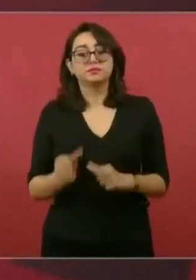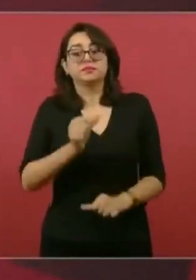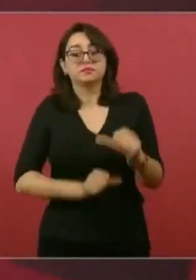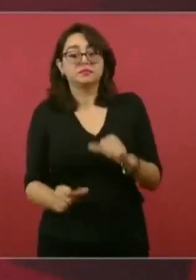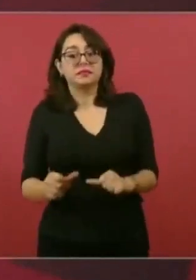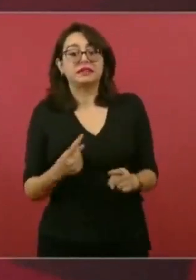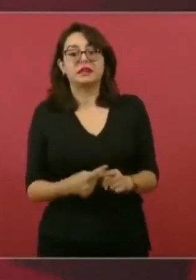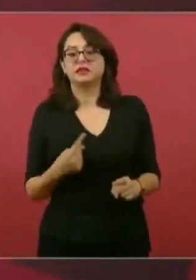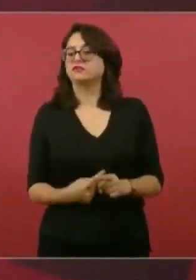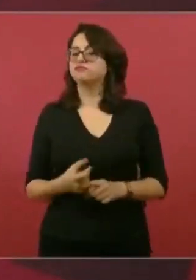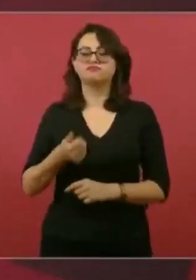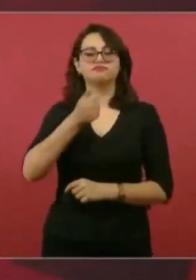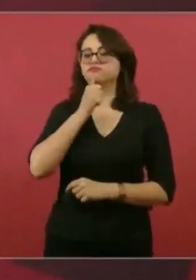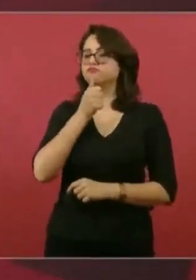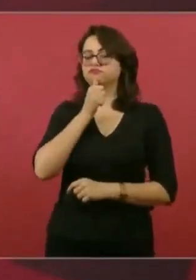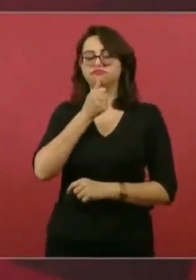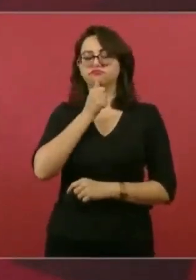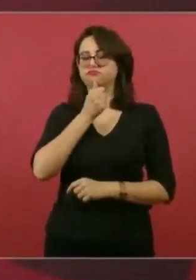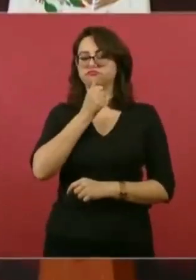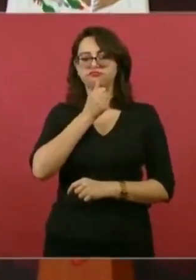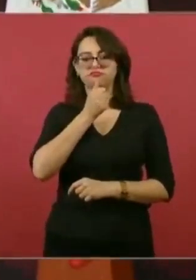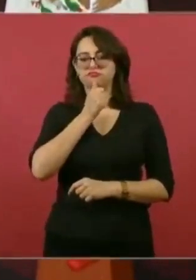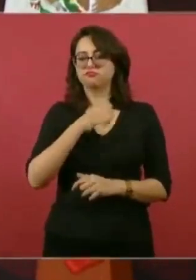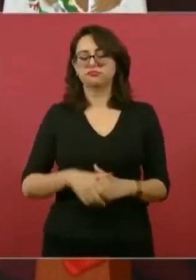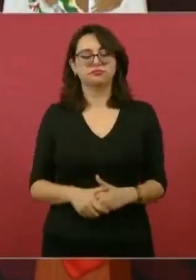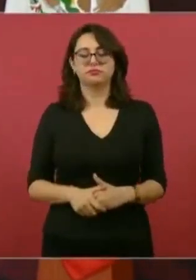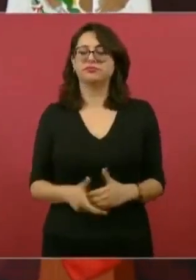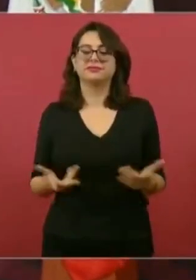Adán Augusto renunció para contender por la candidatura de Morena a la presidencia.